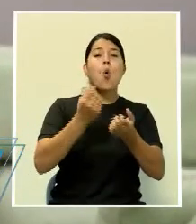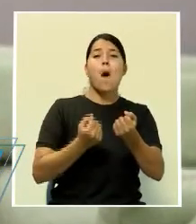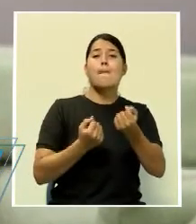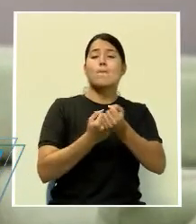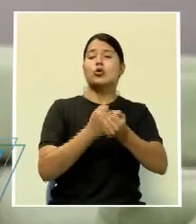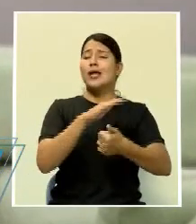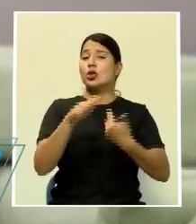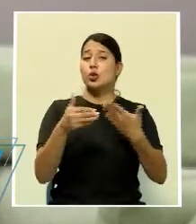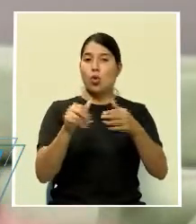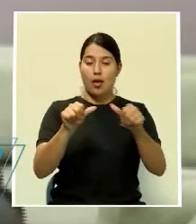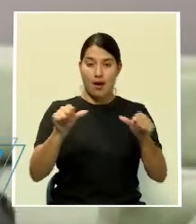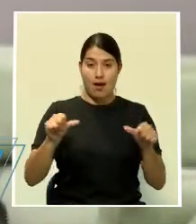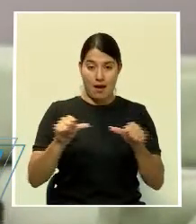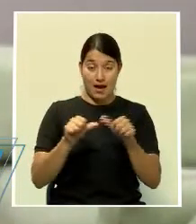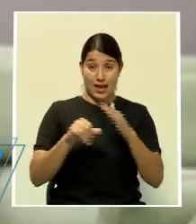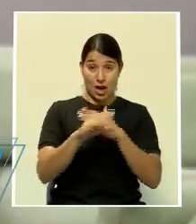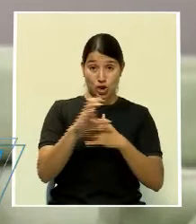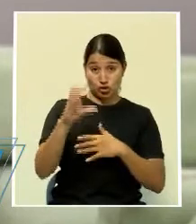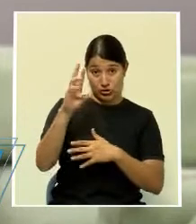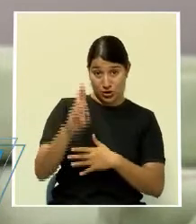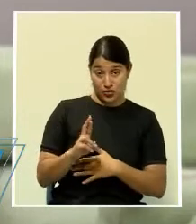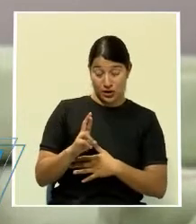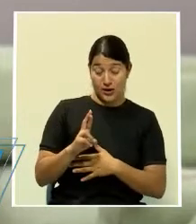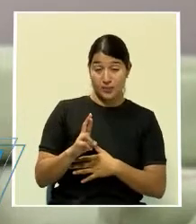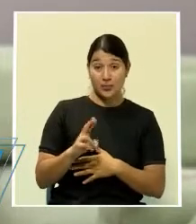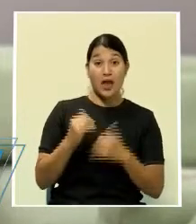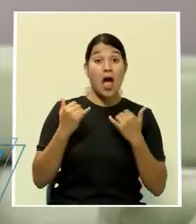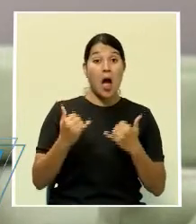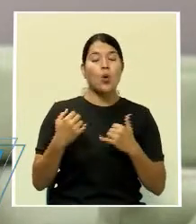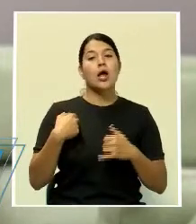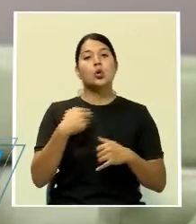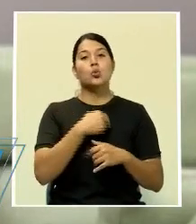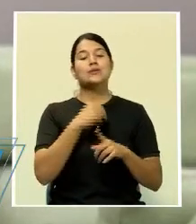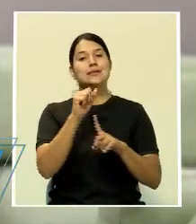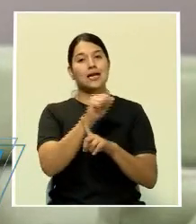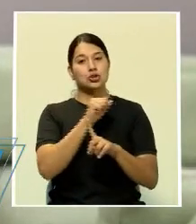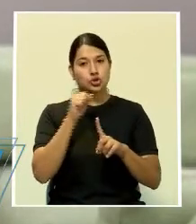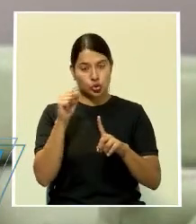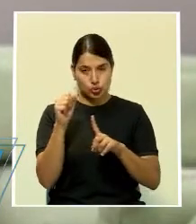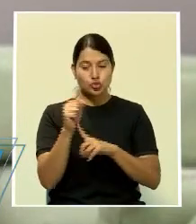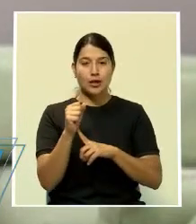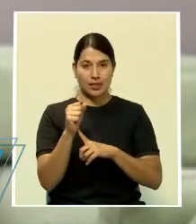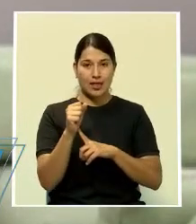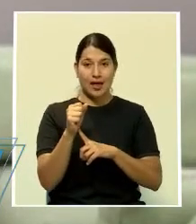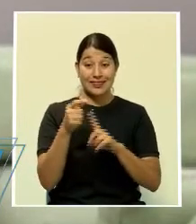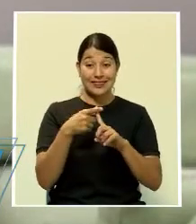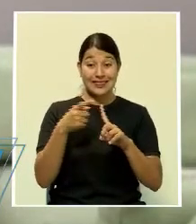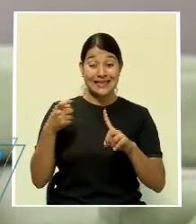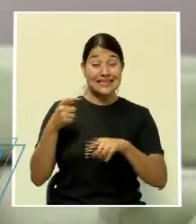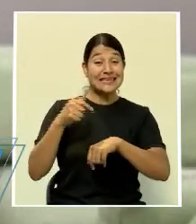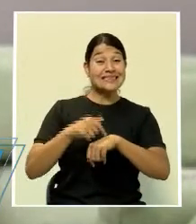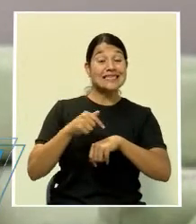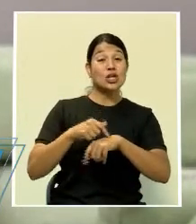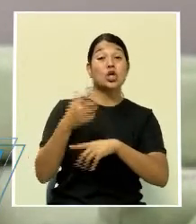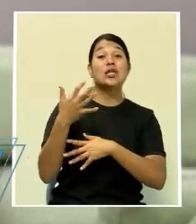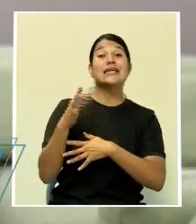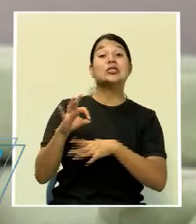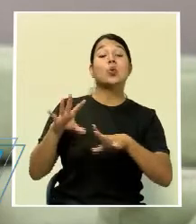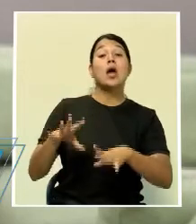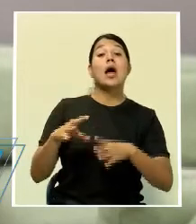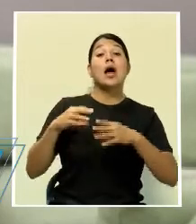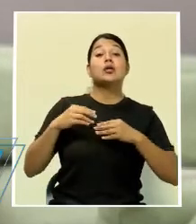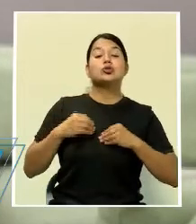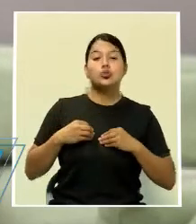del país, ¿verdad? Esto no elimina que nuestra sociedad hereda desde el siglo XIX una serie